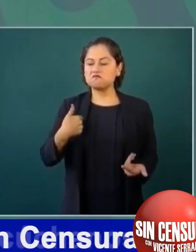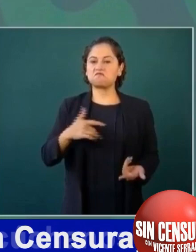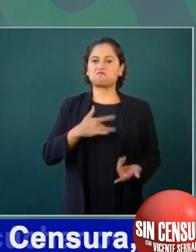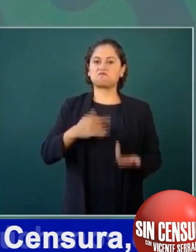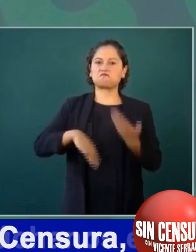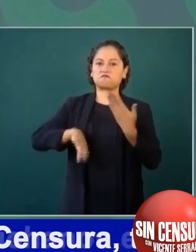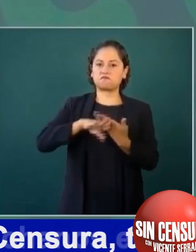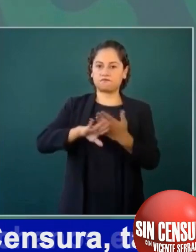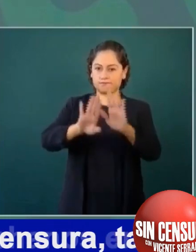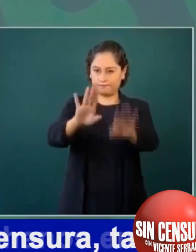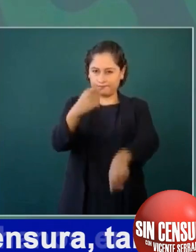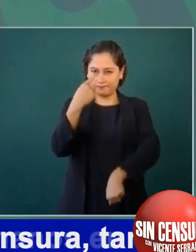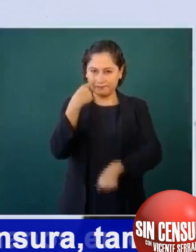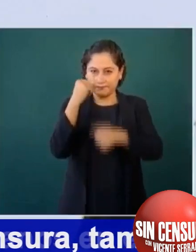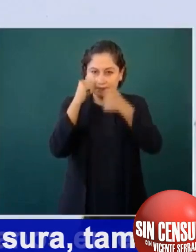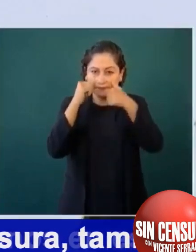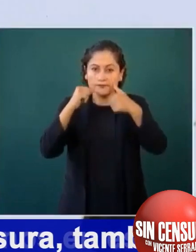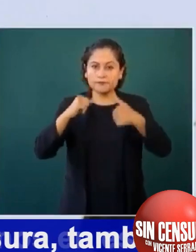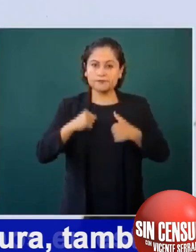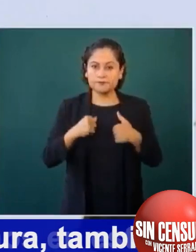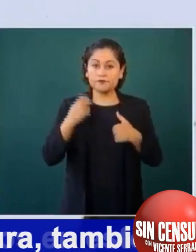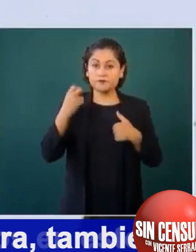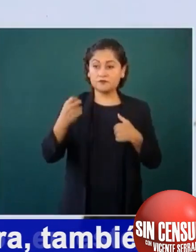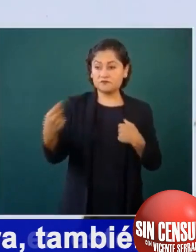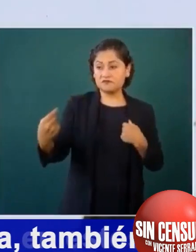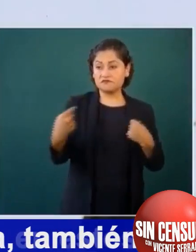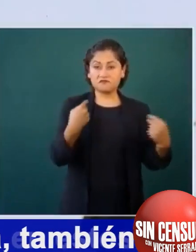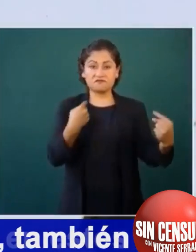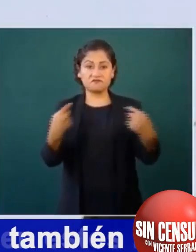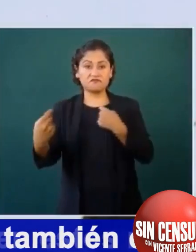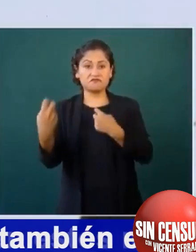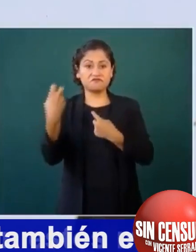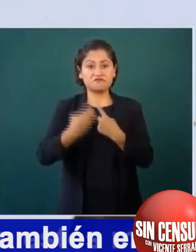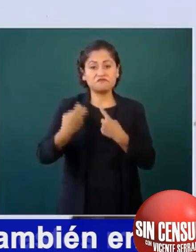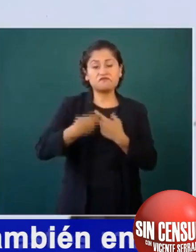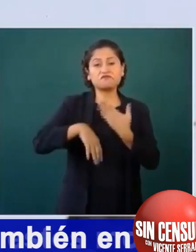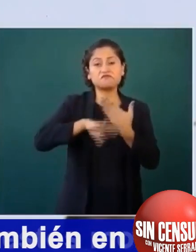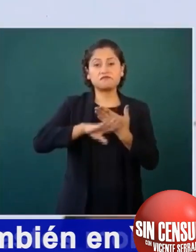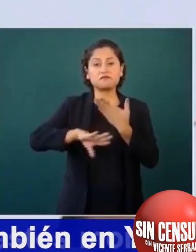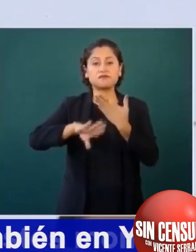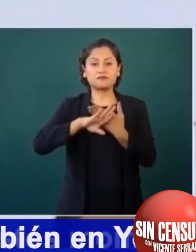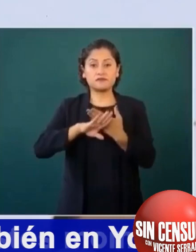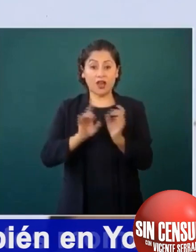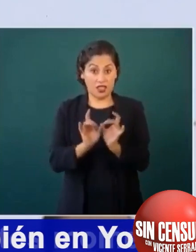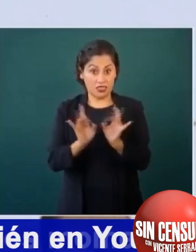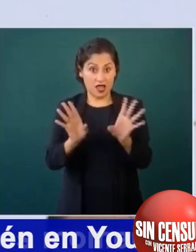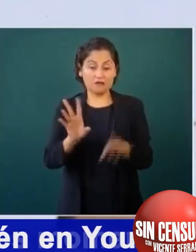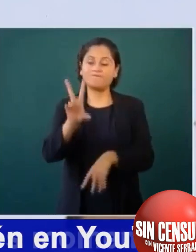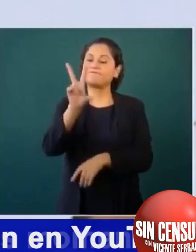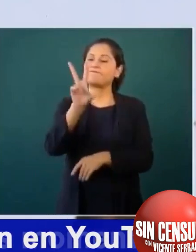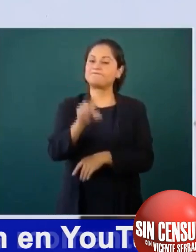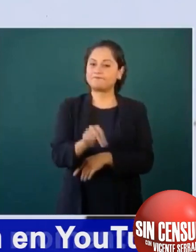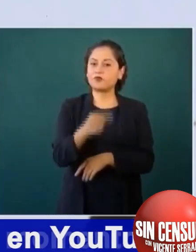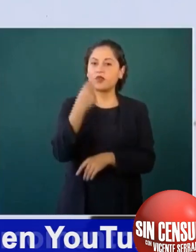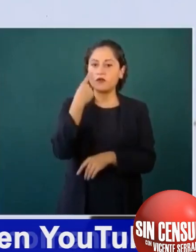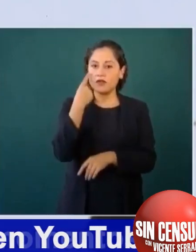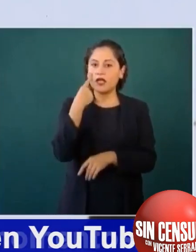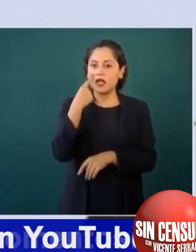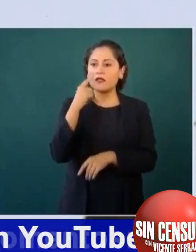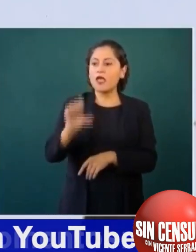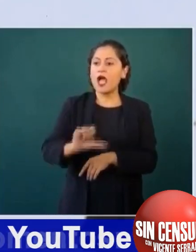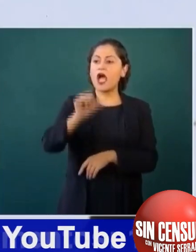sin fundamento, no son producto de la casualidad, ¿eh? Nuestros adversarios están preocupados porque saben